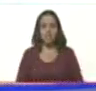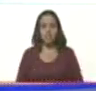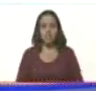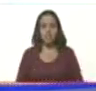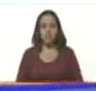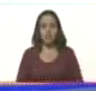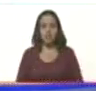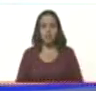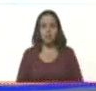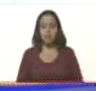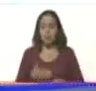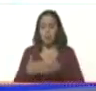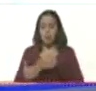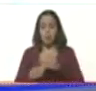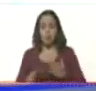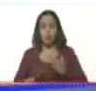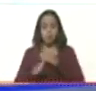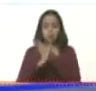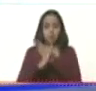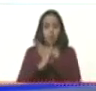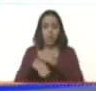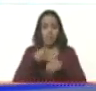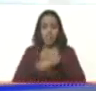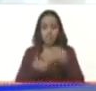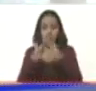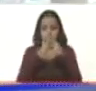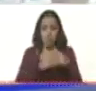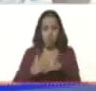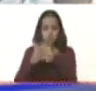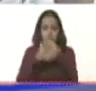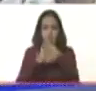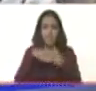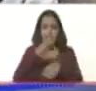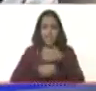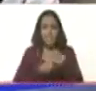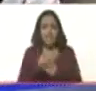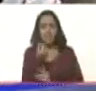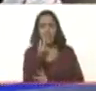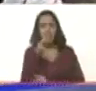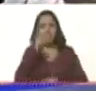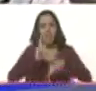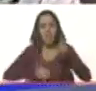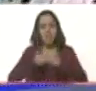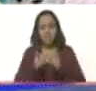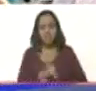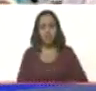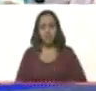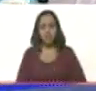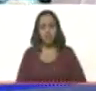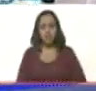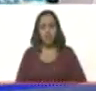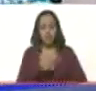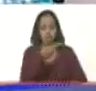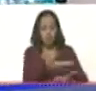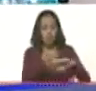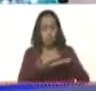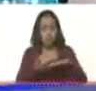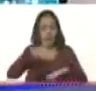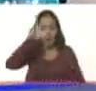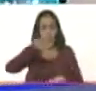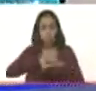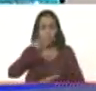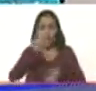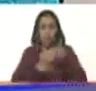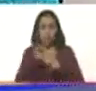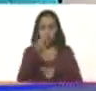medio de esta guerra económica inducida por el imperialismo, si hiciera falta ¿usted directamente aprobaría recursos para